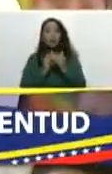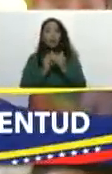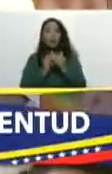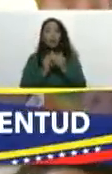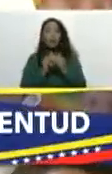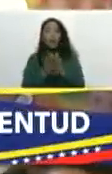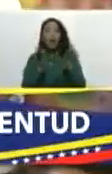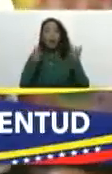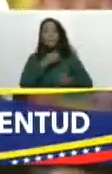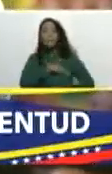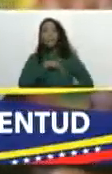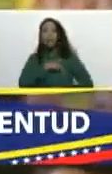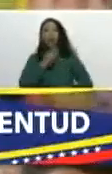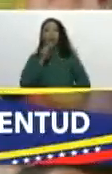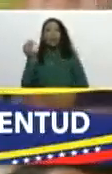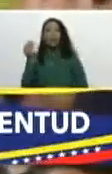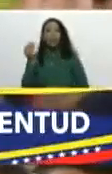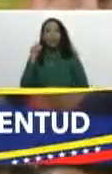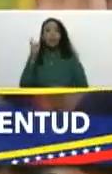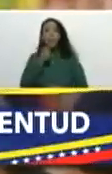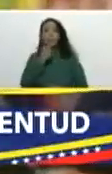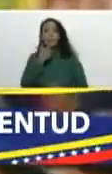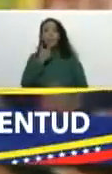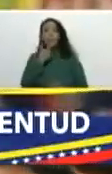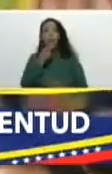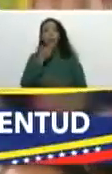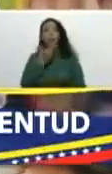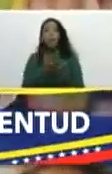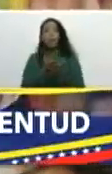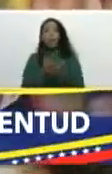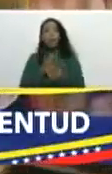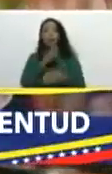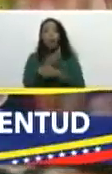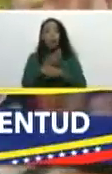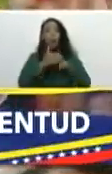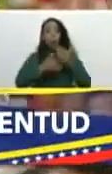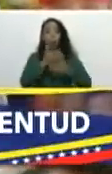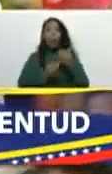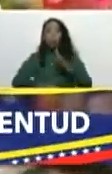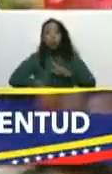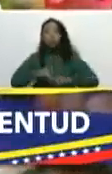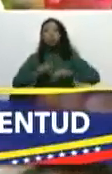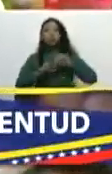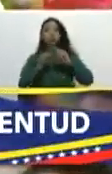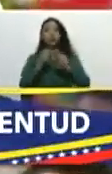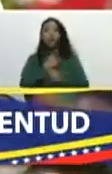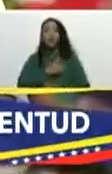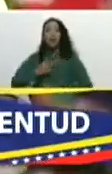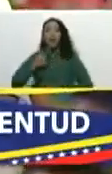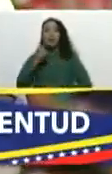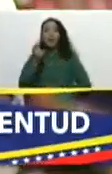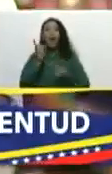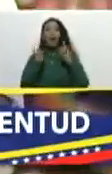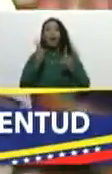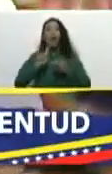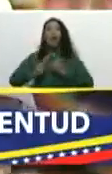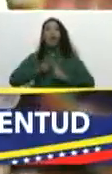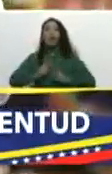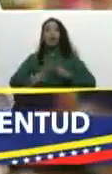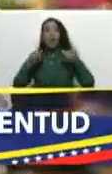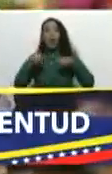gran misión Juventud. Son hermosas propuestas. Para ir concluyendo, presidente, quisiera expresarle algunas cosas.